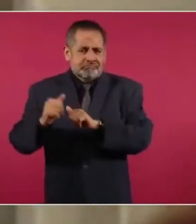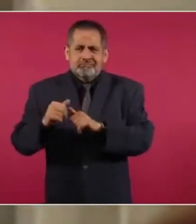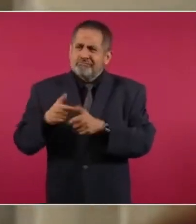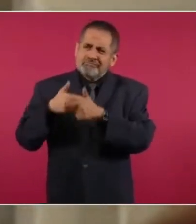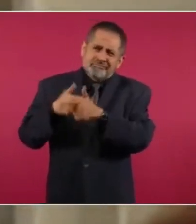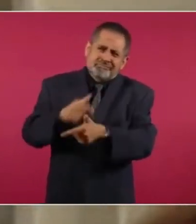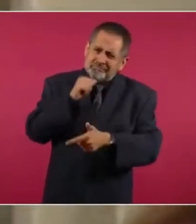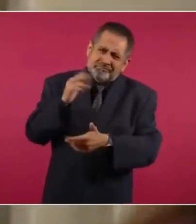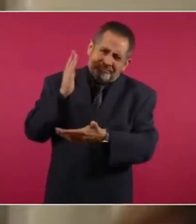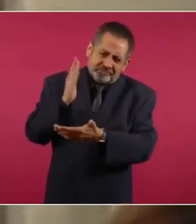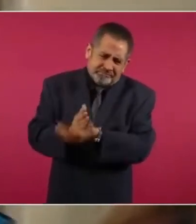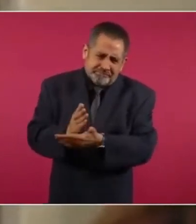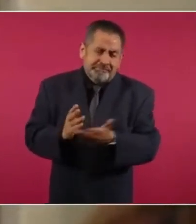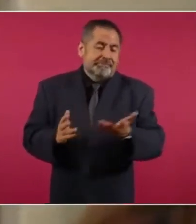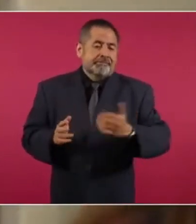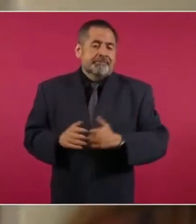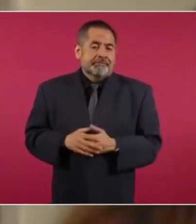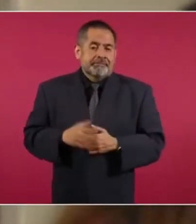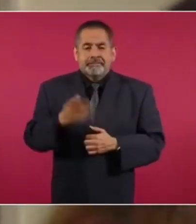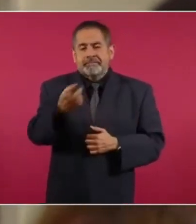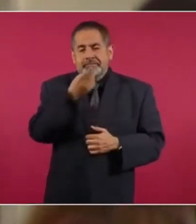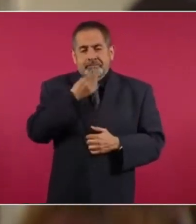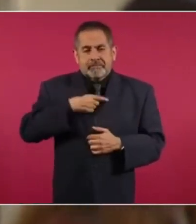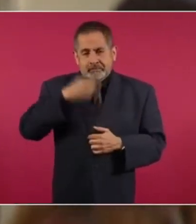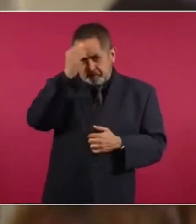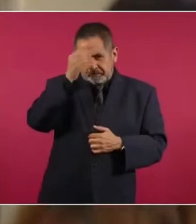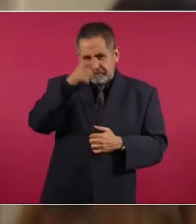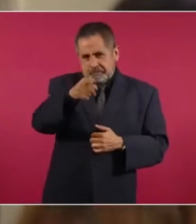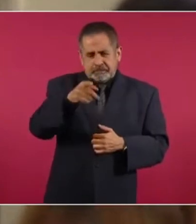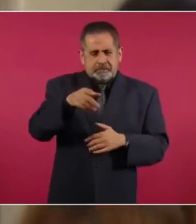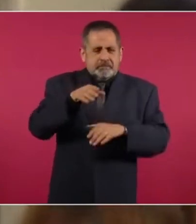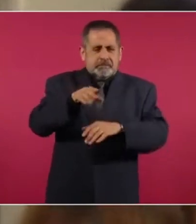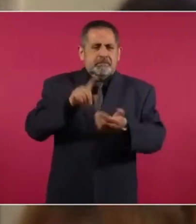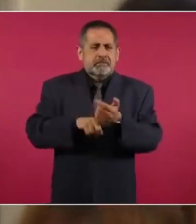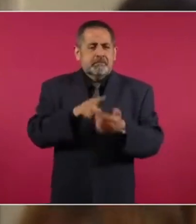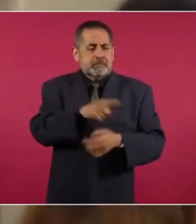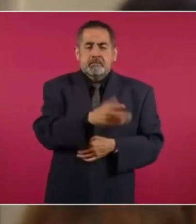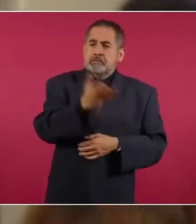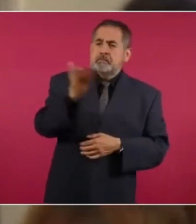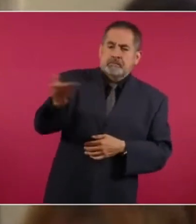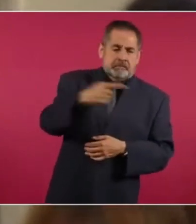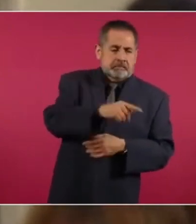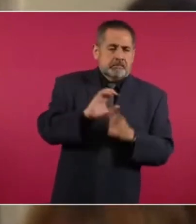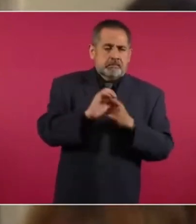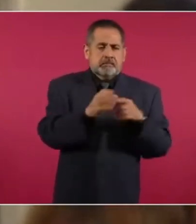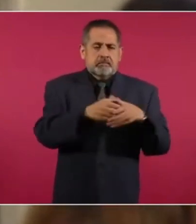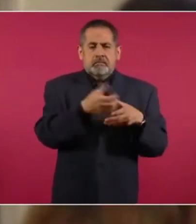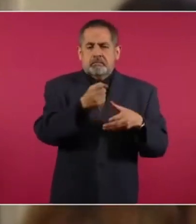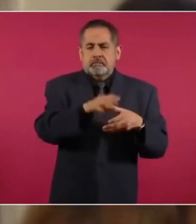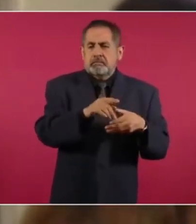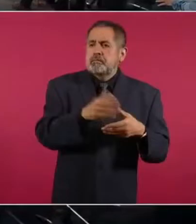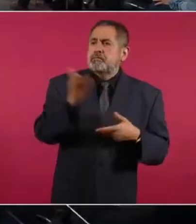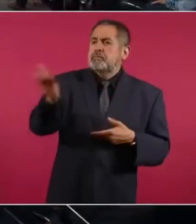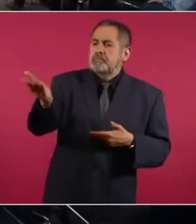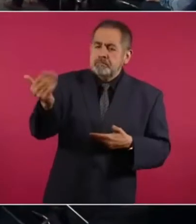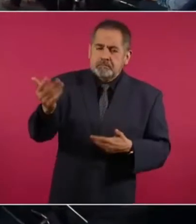proceso y pues si nos pudiera dar un posicionamiento respecto a esta petición que hace el comité del